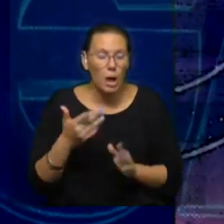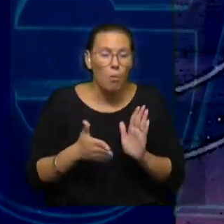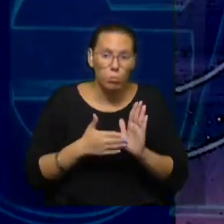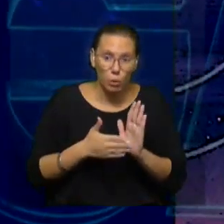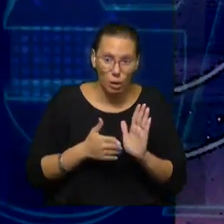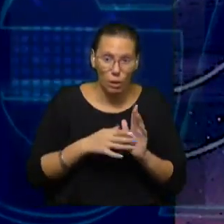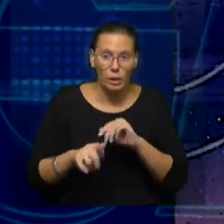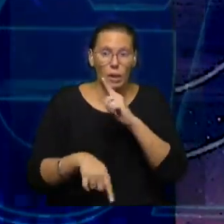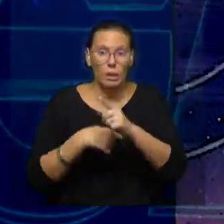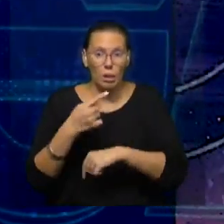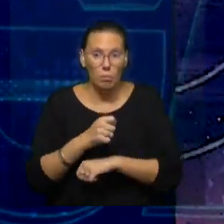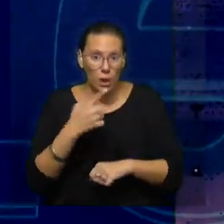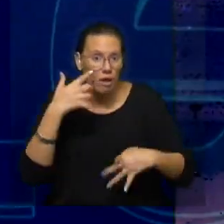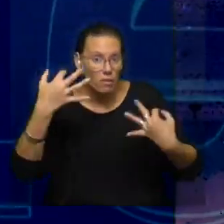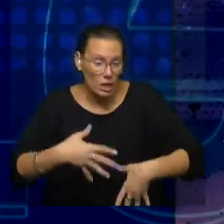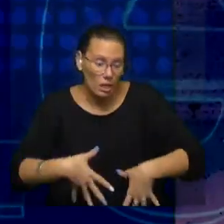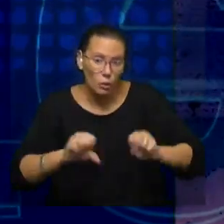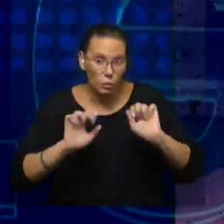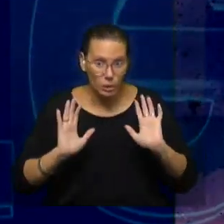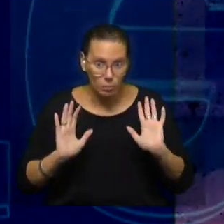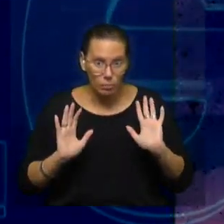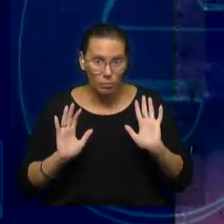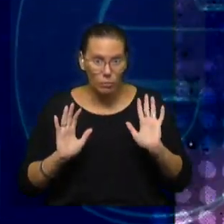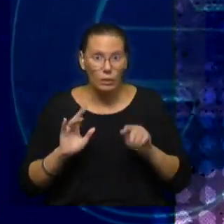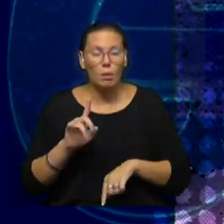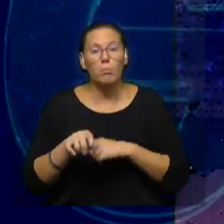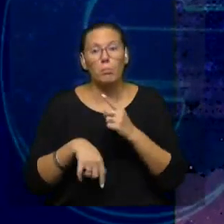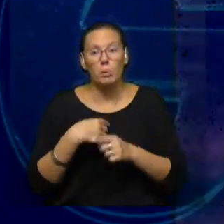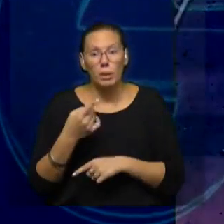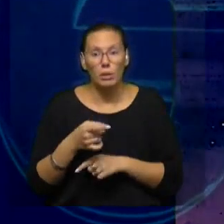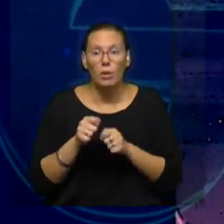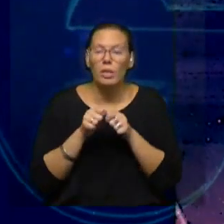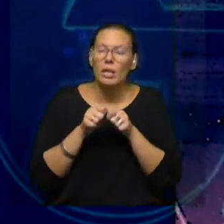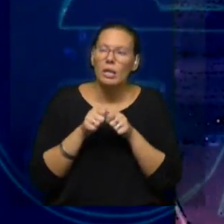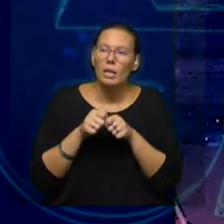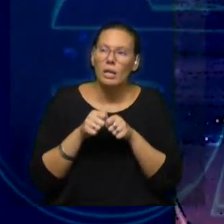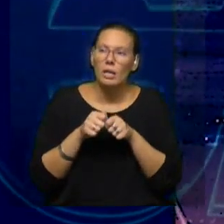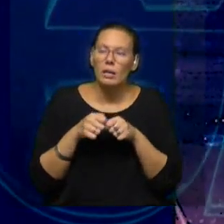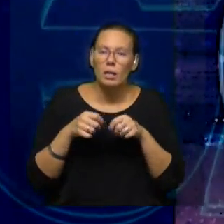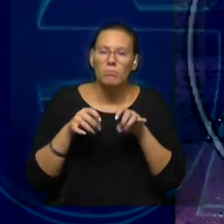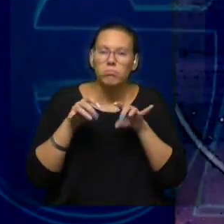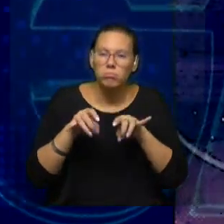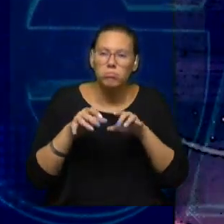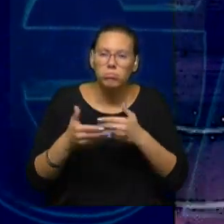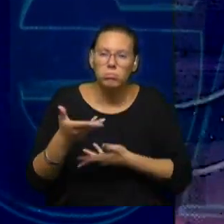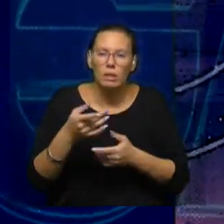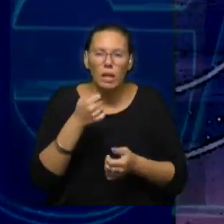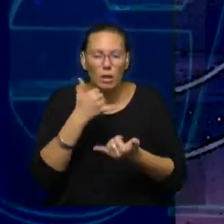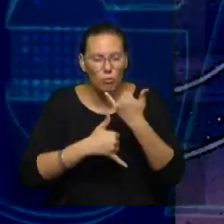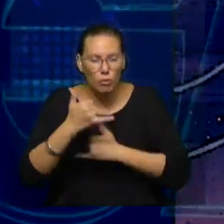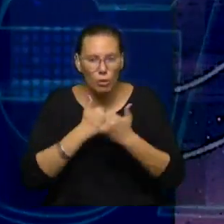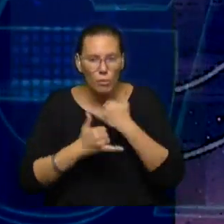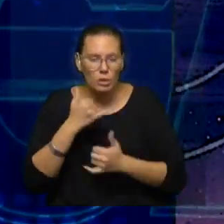de repente repercuta en la verdad, por ejemplo, ¿no? Pero después hay una cuestión de transmisión de la información, de resignificación